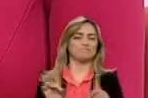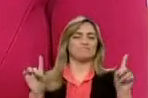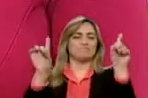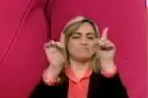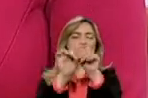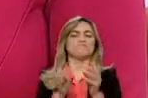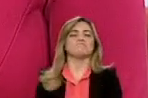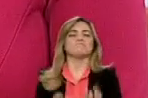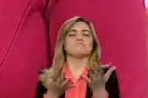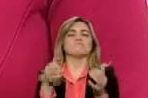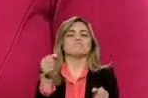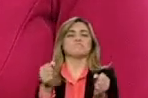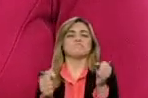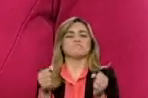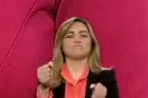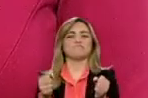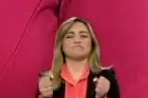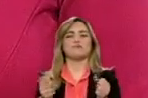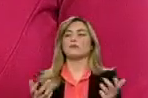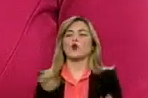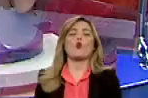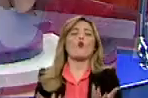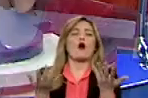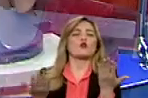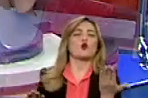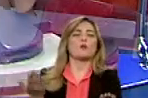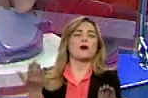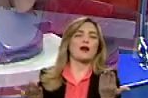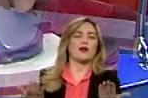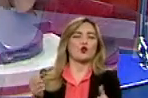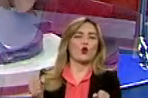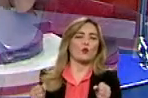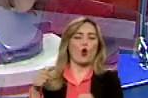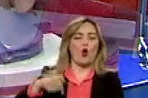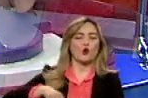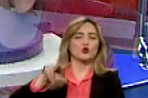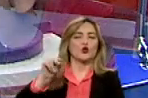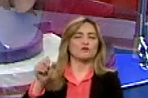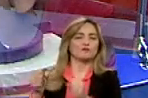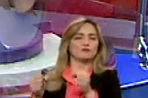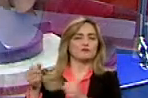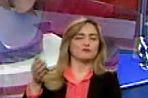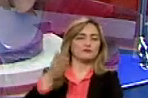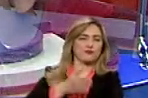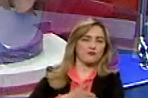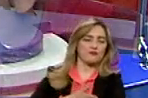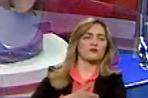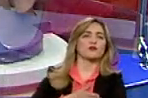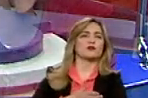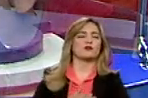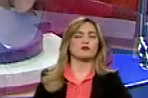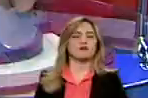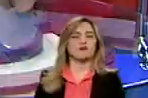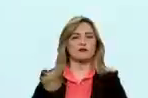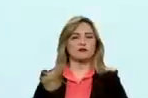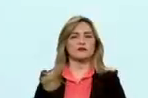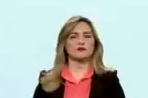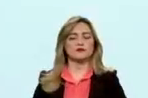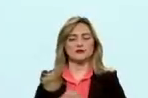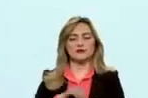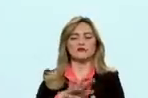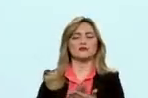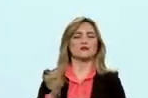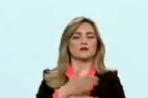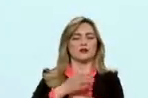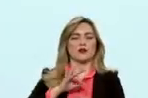cuántos vehículos saca de las vías la medida comparando, por ejemplo, con el Hoy No Circula que estaba antes estaba obviamente en vigencia antes